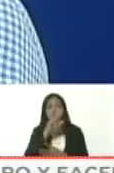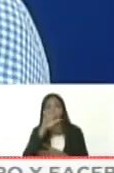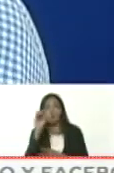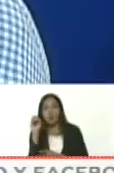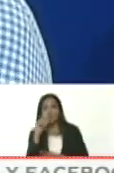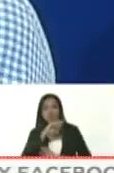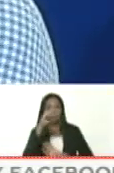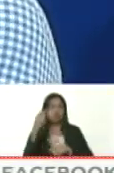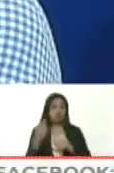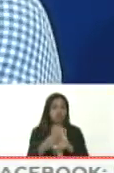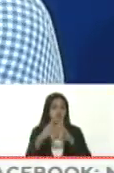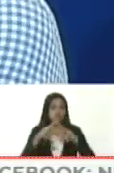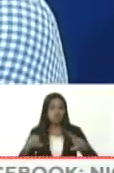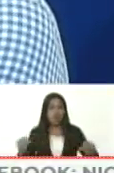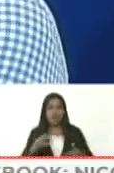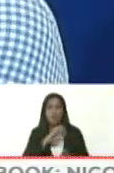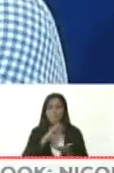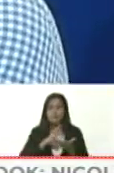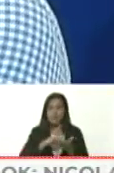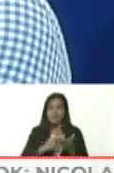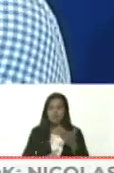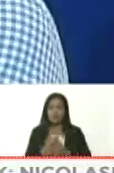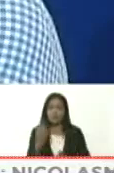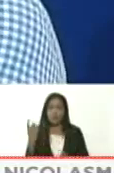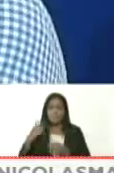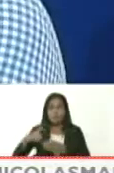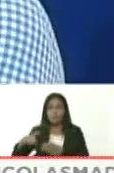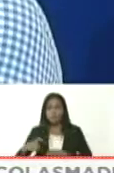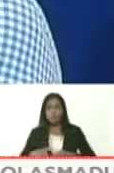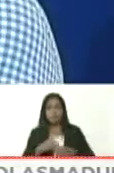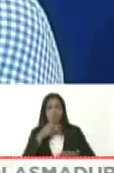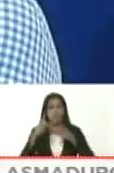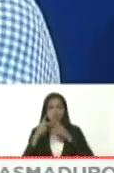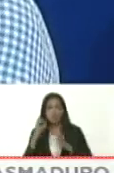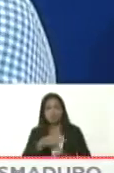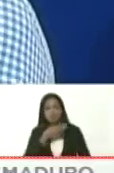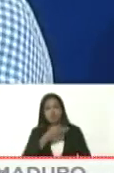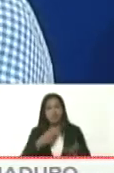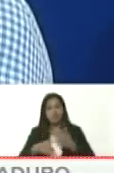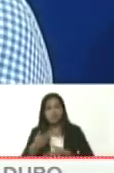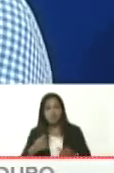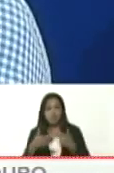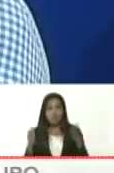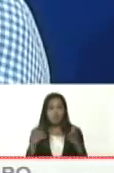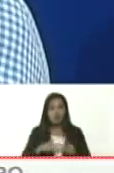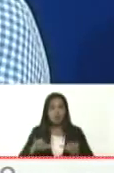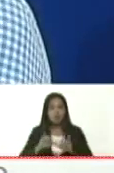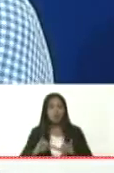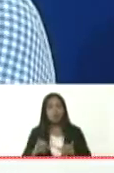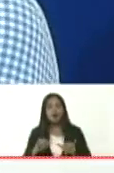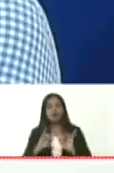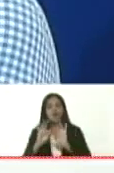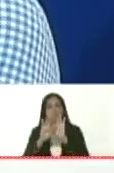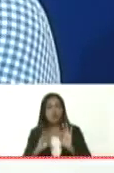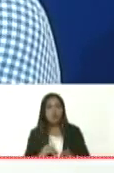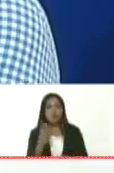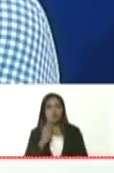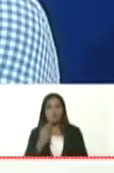la totalidad del territorio. Ahora estamos incorporando todas las políticas sociales, servicios públicos en torno al gobierno comunitario. Es una